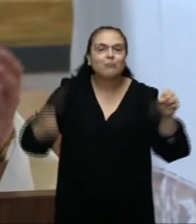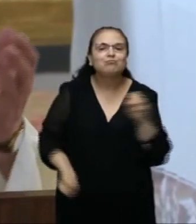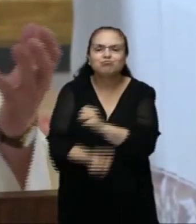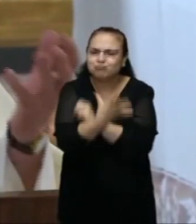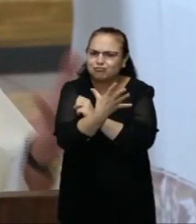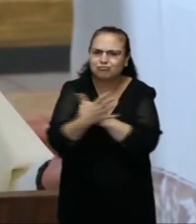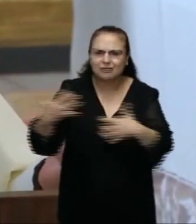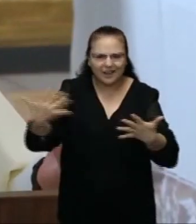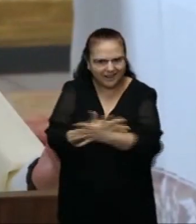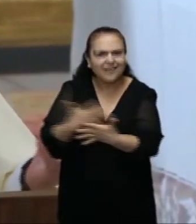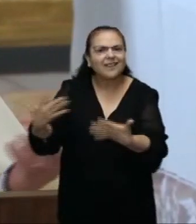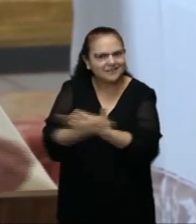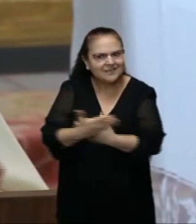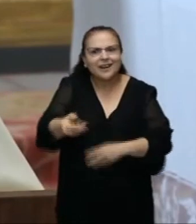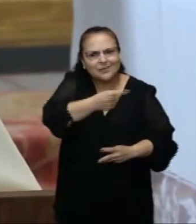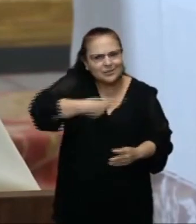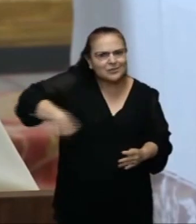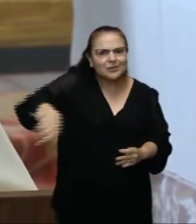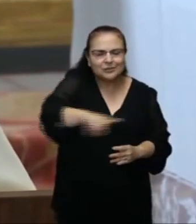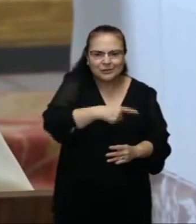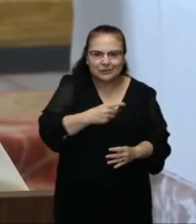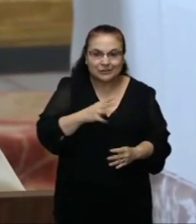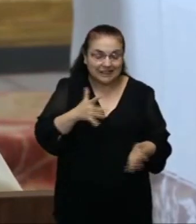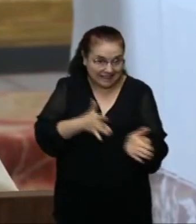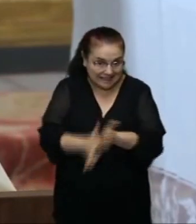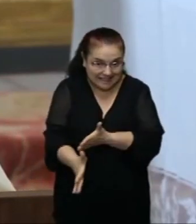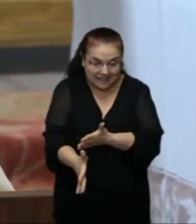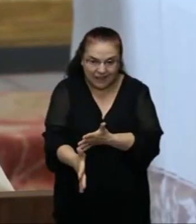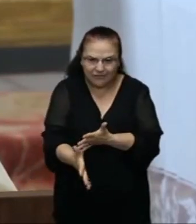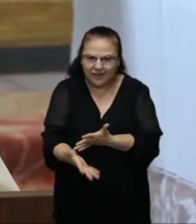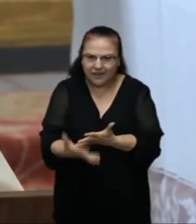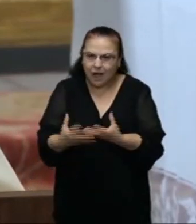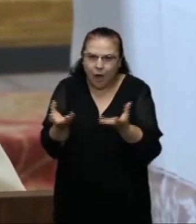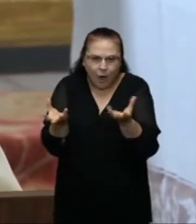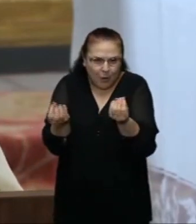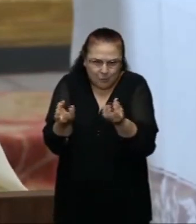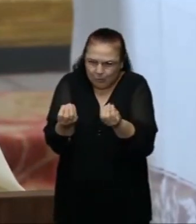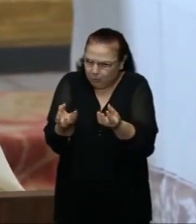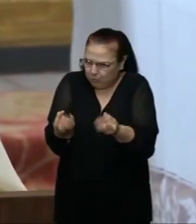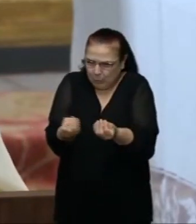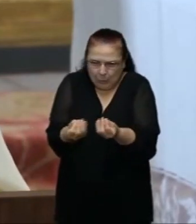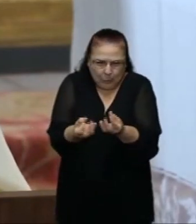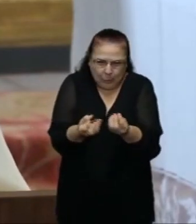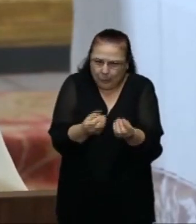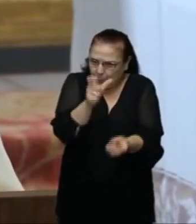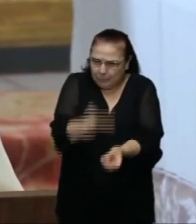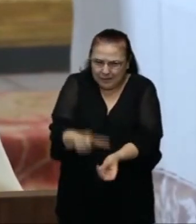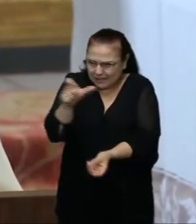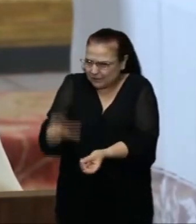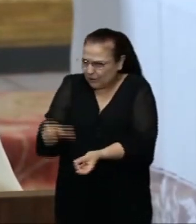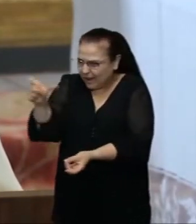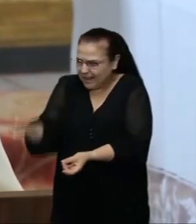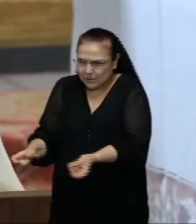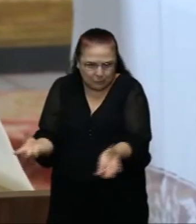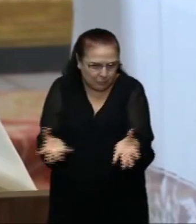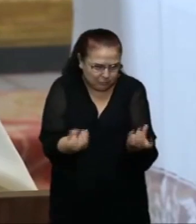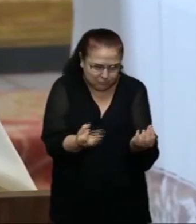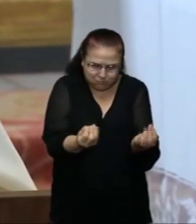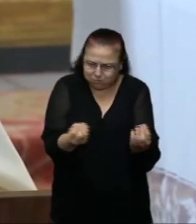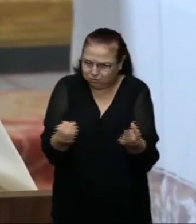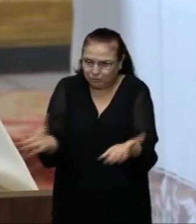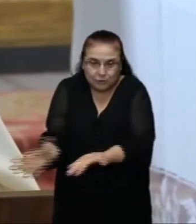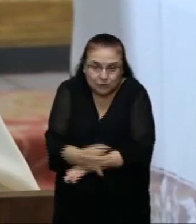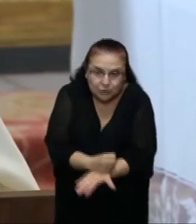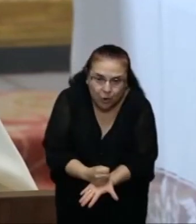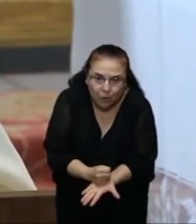decir, la multitud que le acompañaba y la multitud que iba con la viuda al entierro del niño,